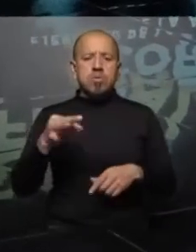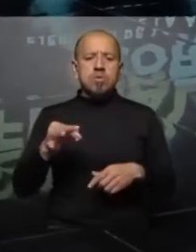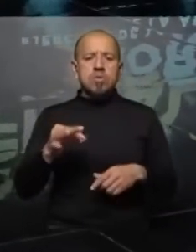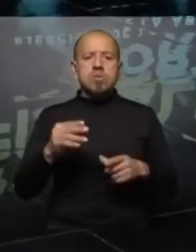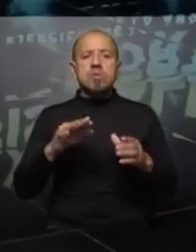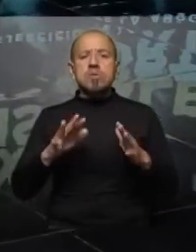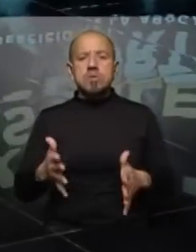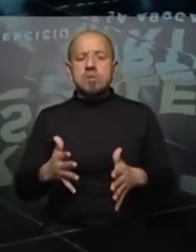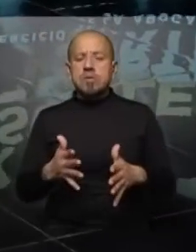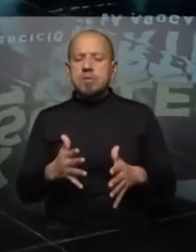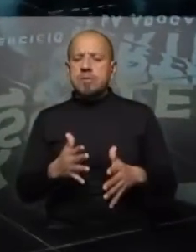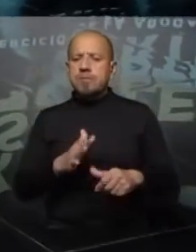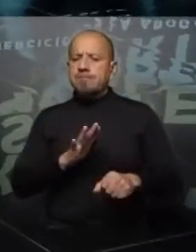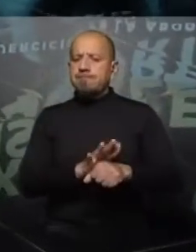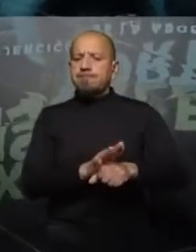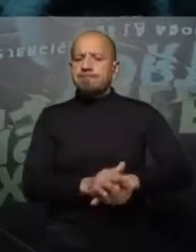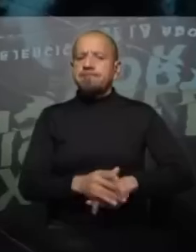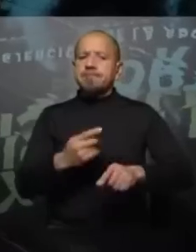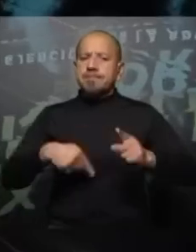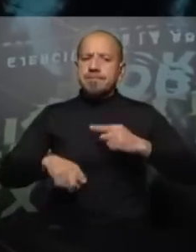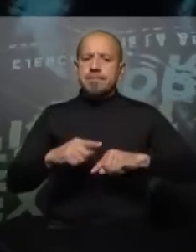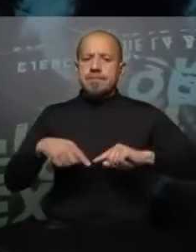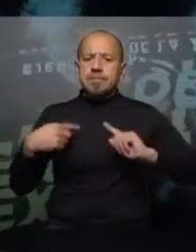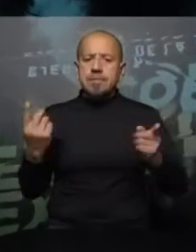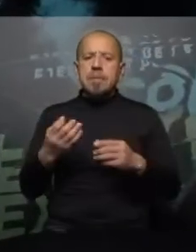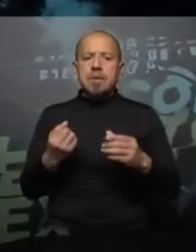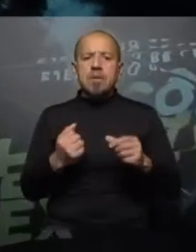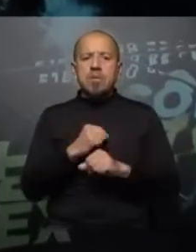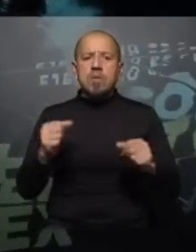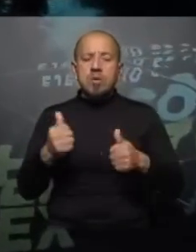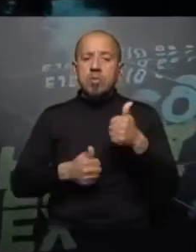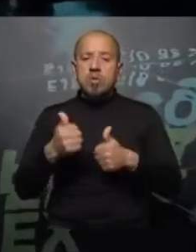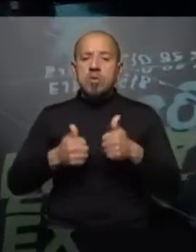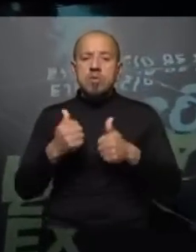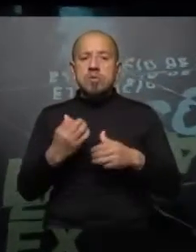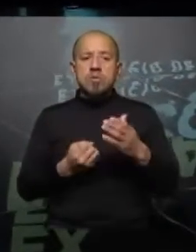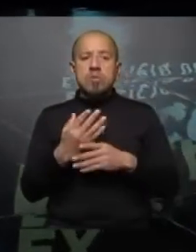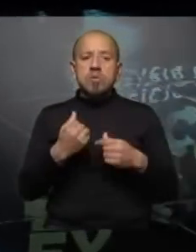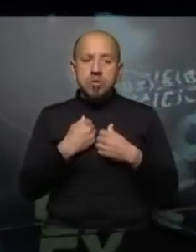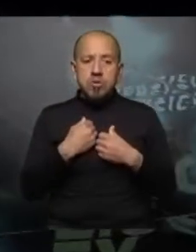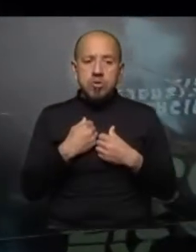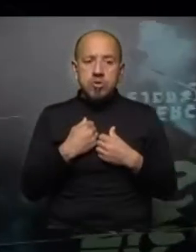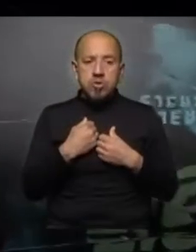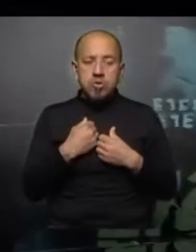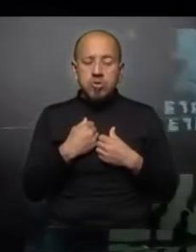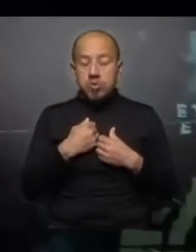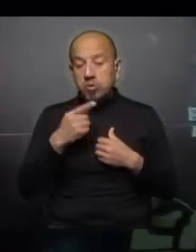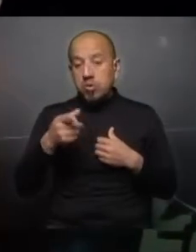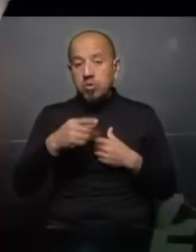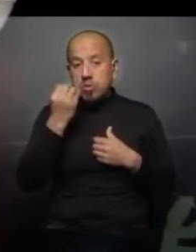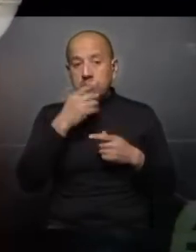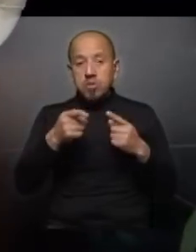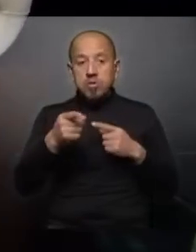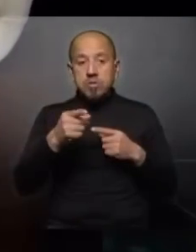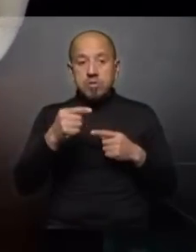restringir este un mercado para que no puedan ingresar nuevos competidores En mi opinión lo ideal O sea la razón de